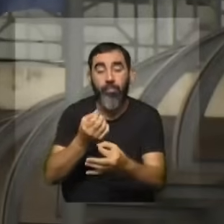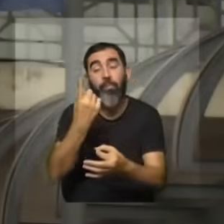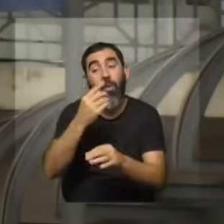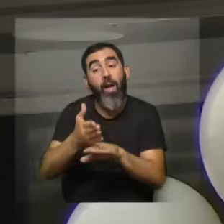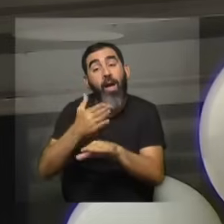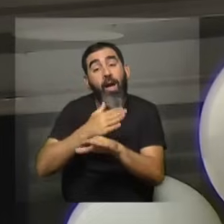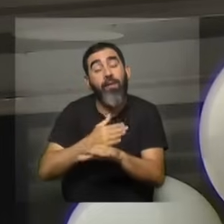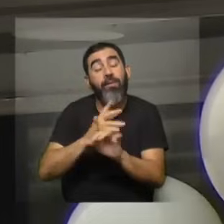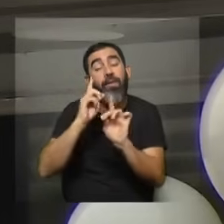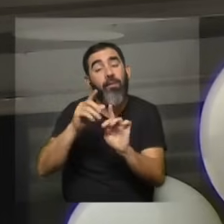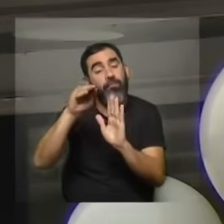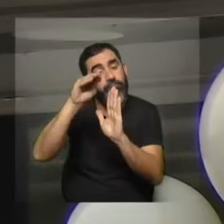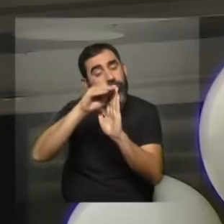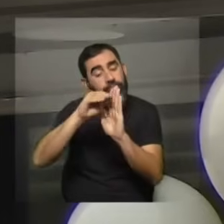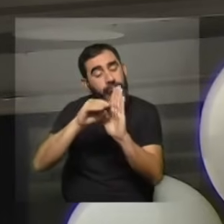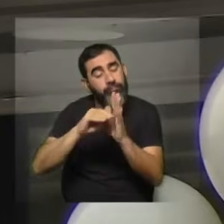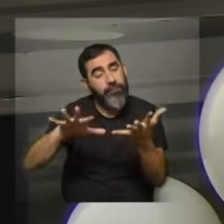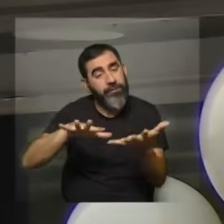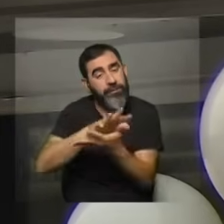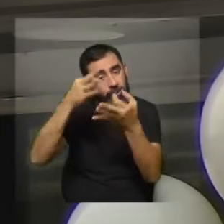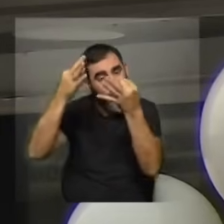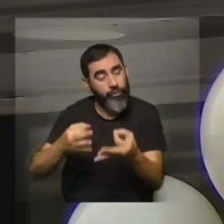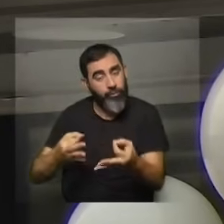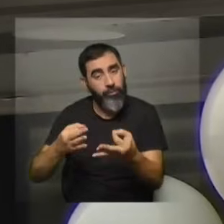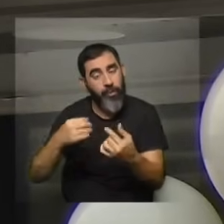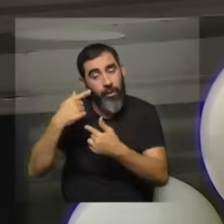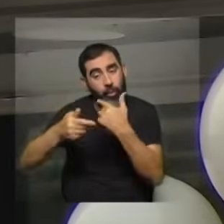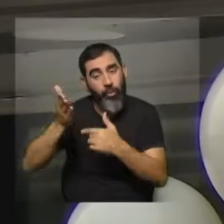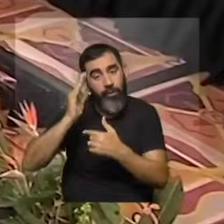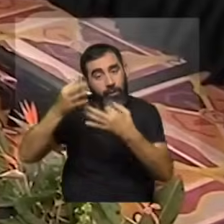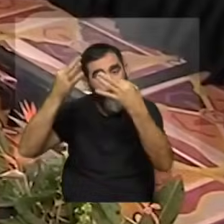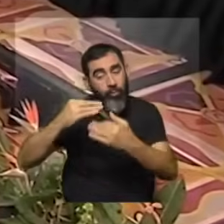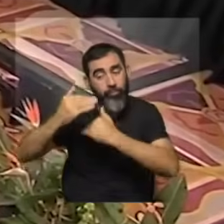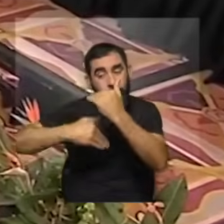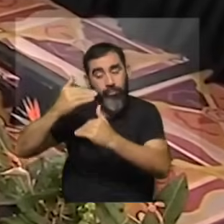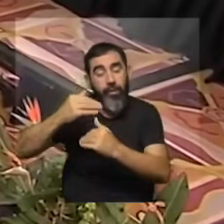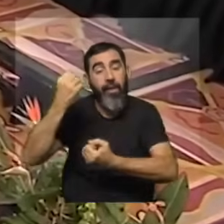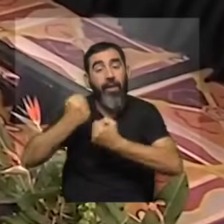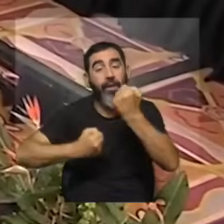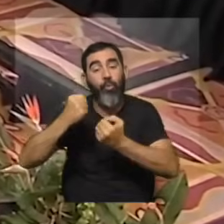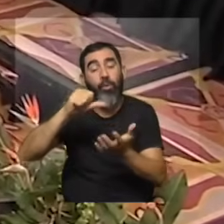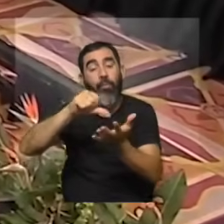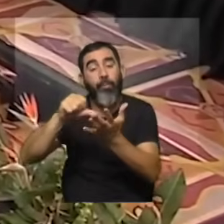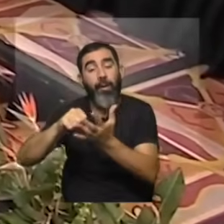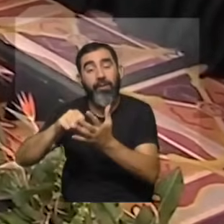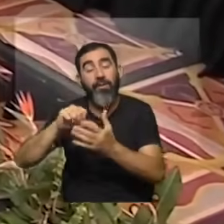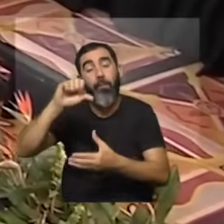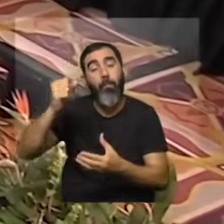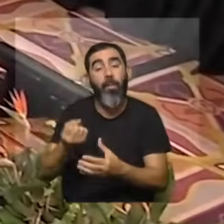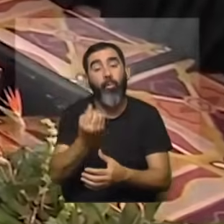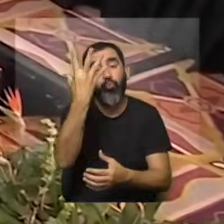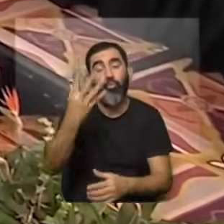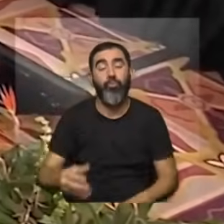deben establecerse determinadas condiciones que permitan sostener y hacer crecer las industrias de los países del